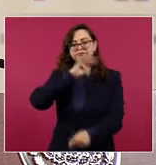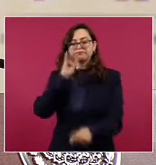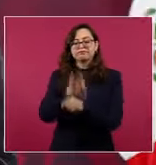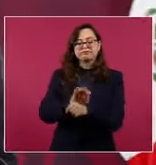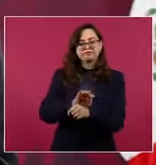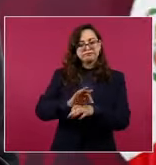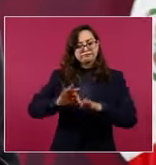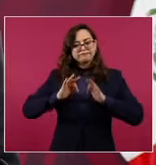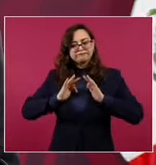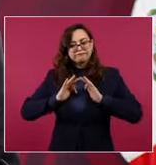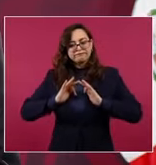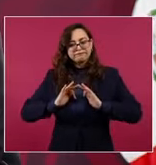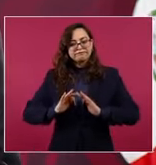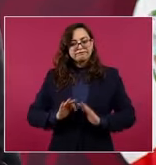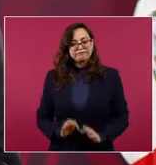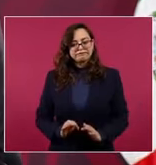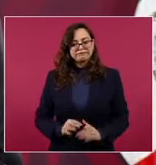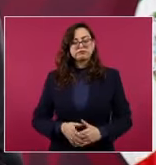Quiero